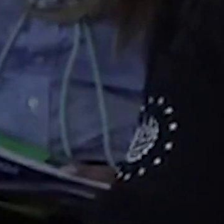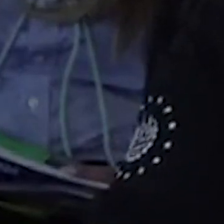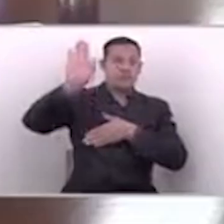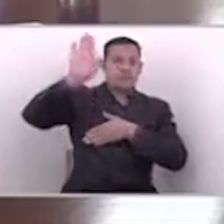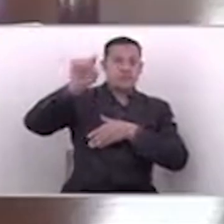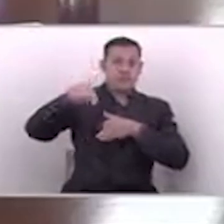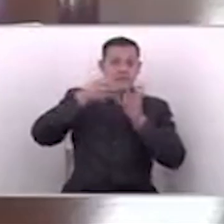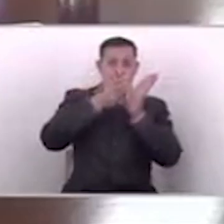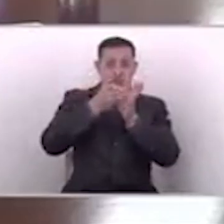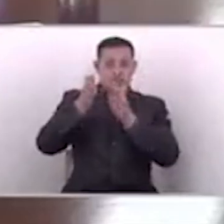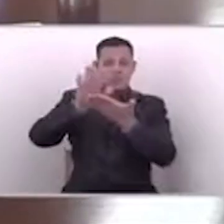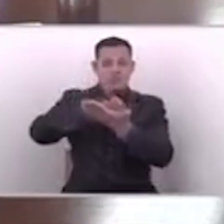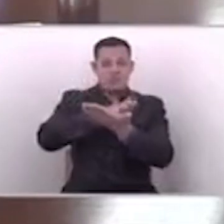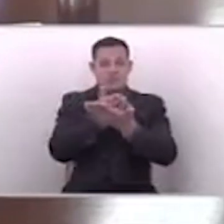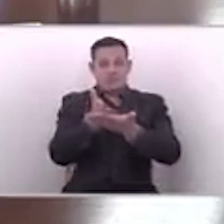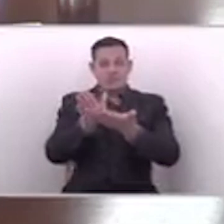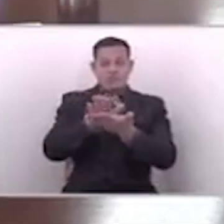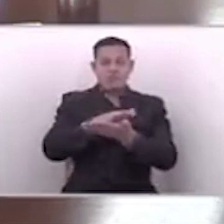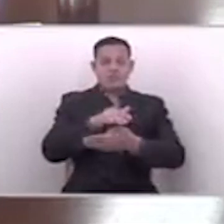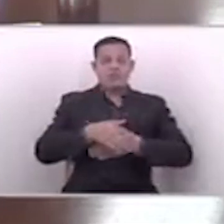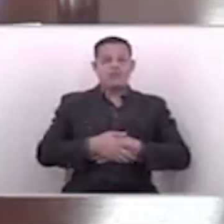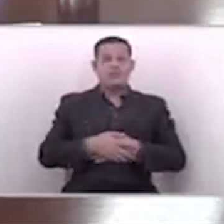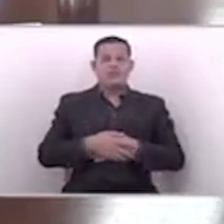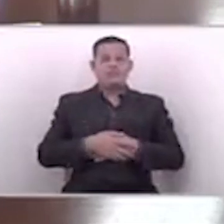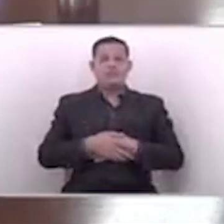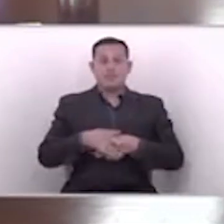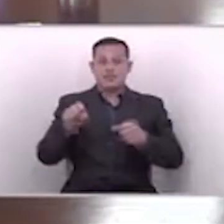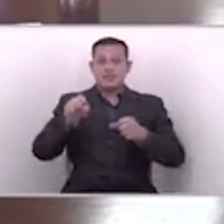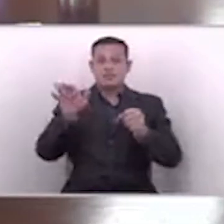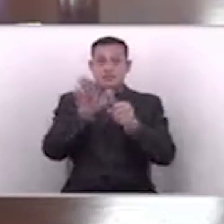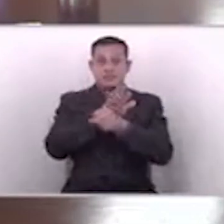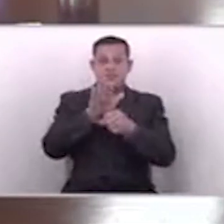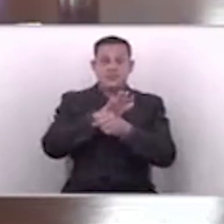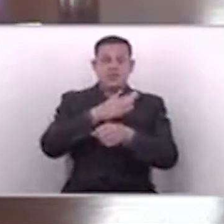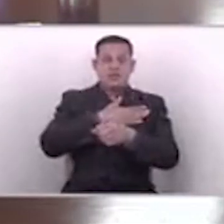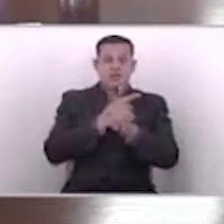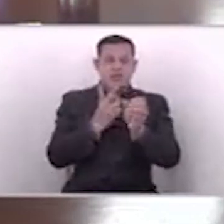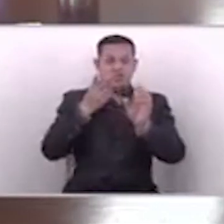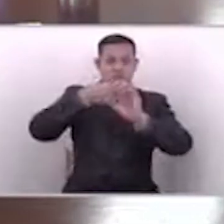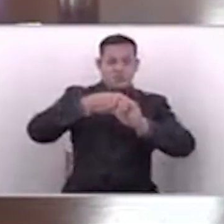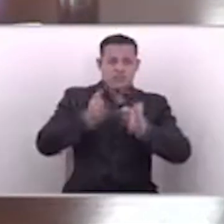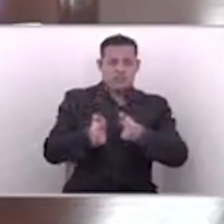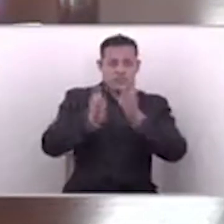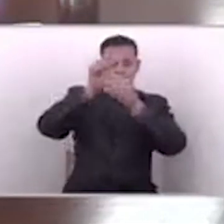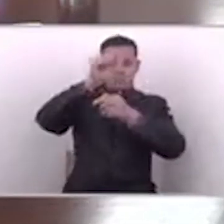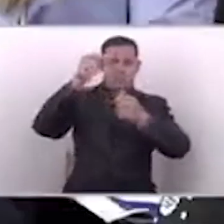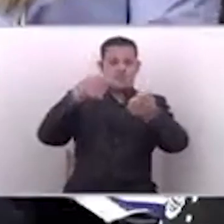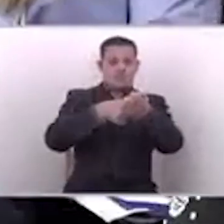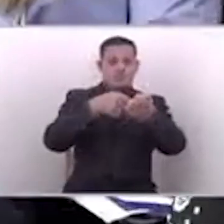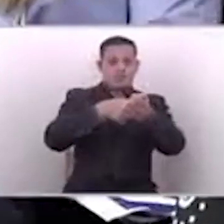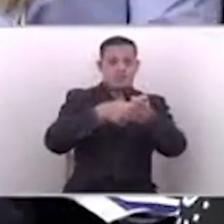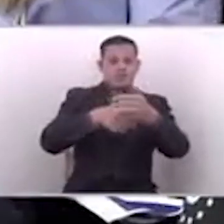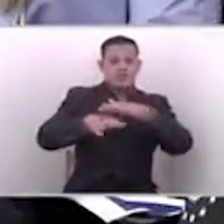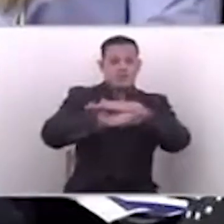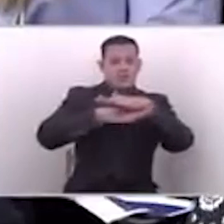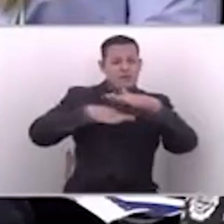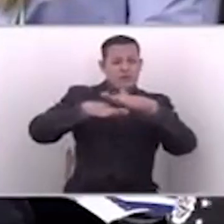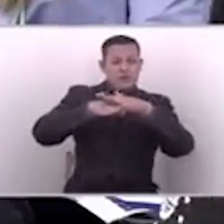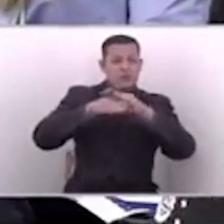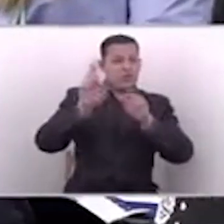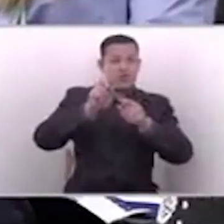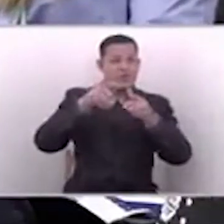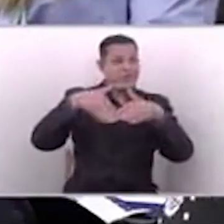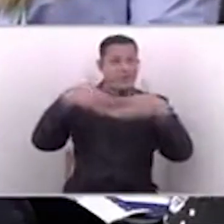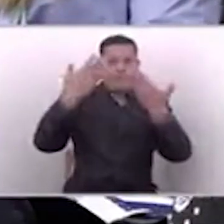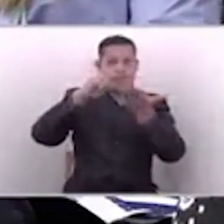intensivistas. Al mismo tiempo, la Estrategia de Salud Materna, Desarrollo Infantil, Niñez y Adolescencia recibirá del Ministerio de Salud